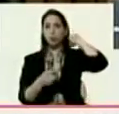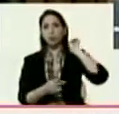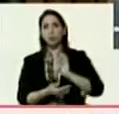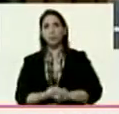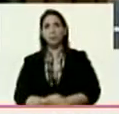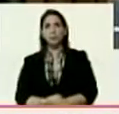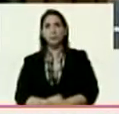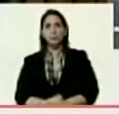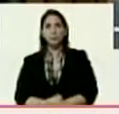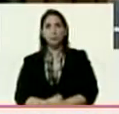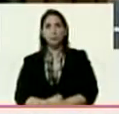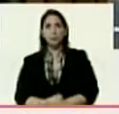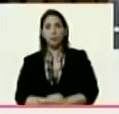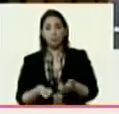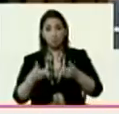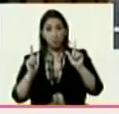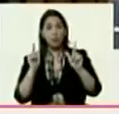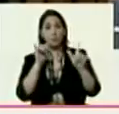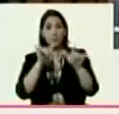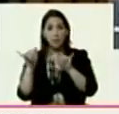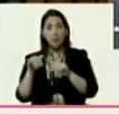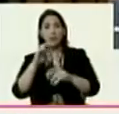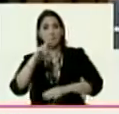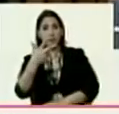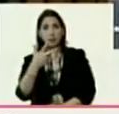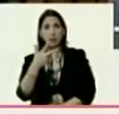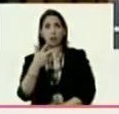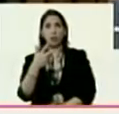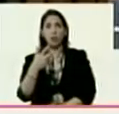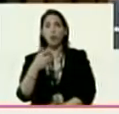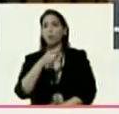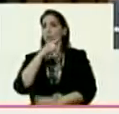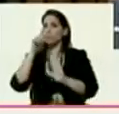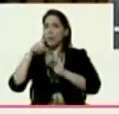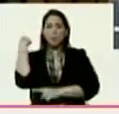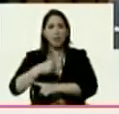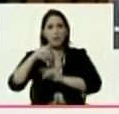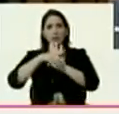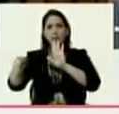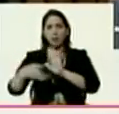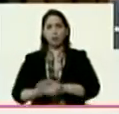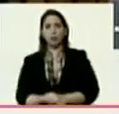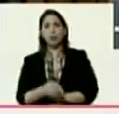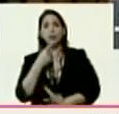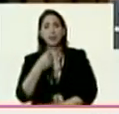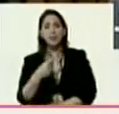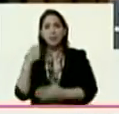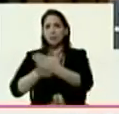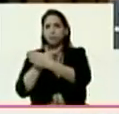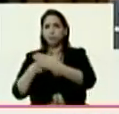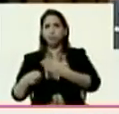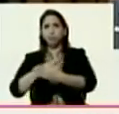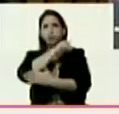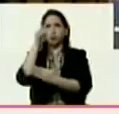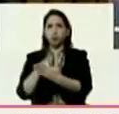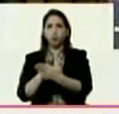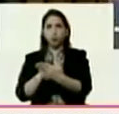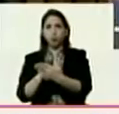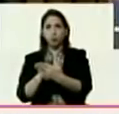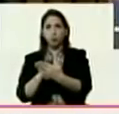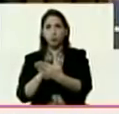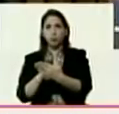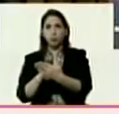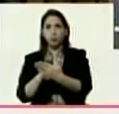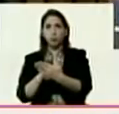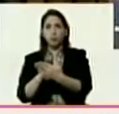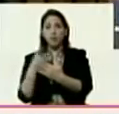misma. Tercero, se declara de mero derecho. Cuarto, declara la nulidad absoluta y carencia